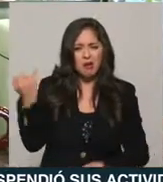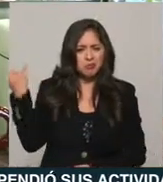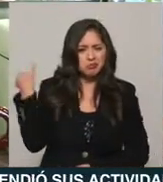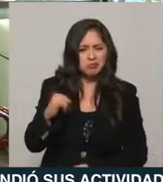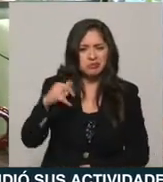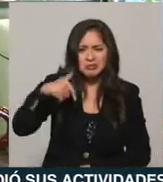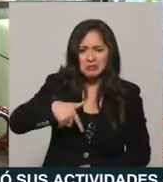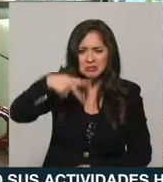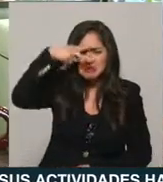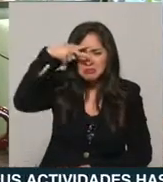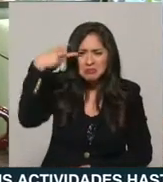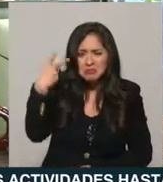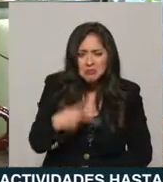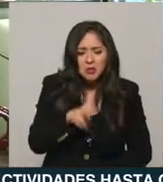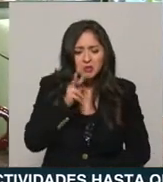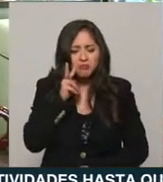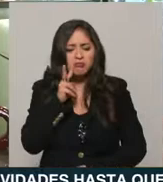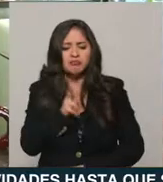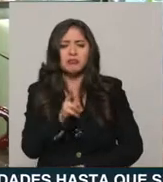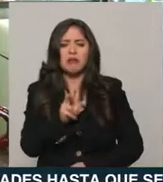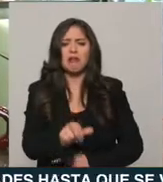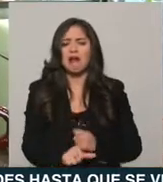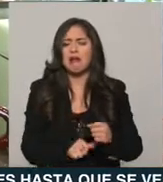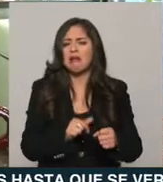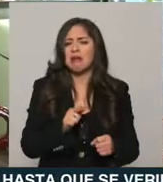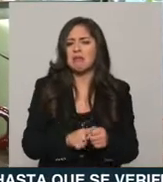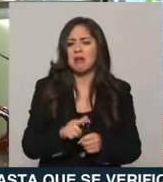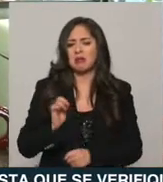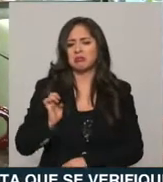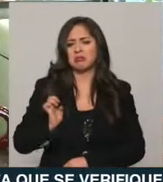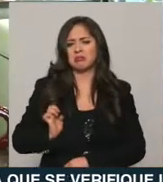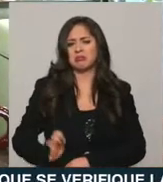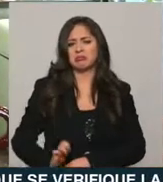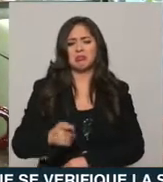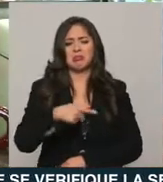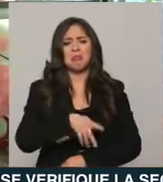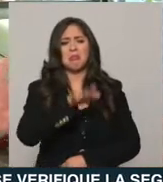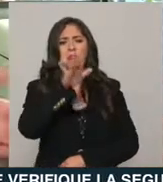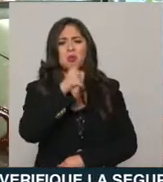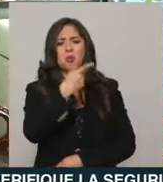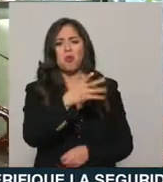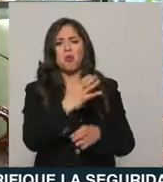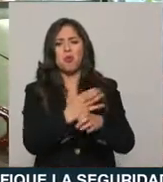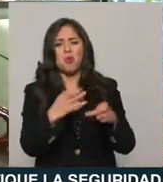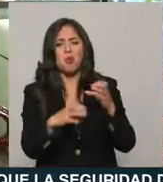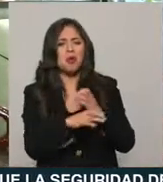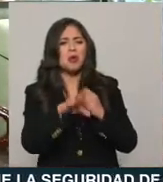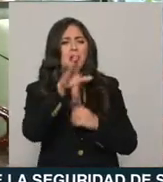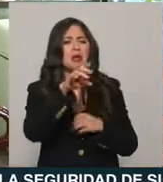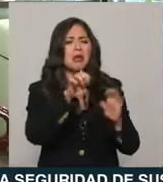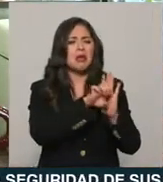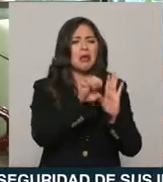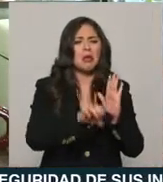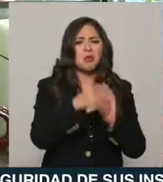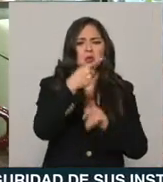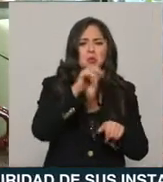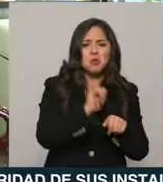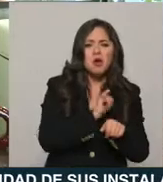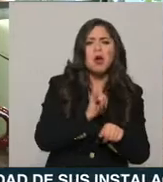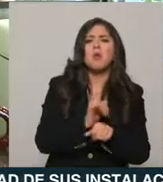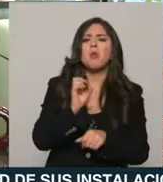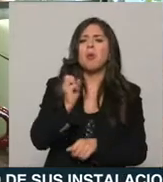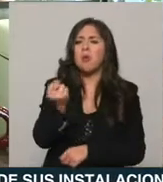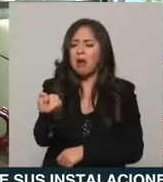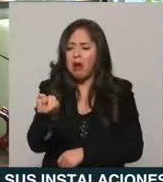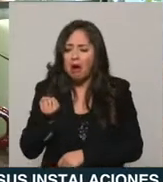México sigamos viendo a los animales como si fuera tu auto o un cajón o una silla, ¿no? En este caso.